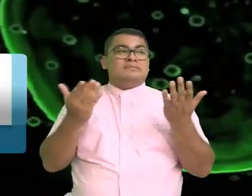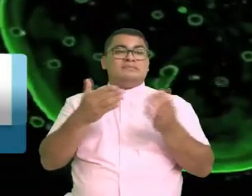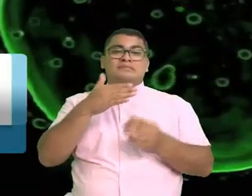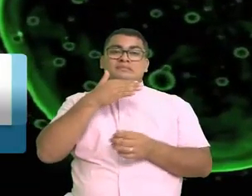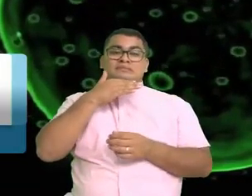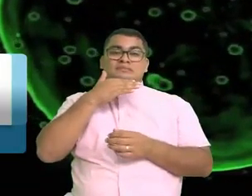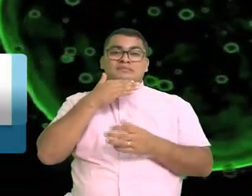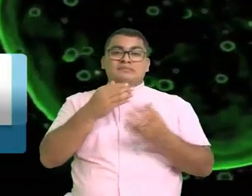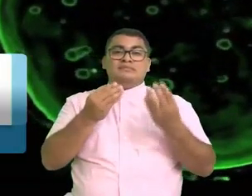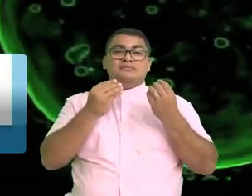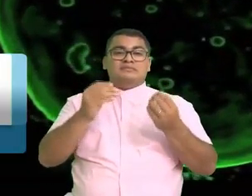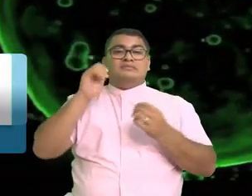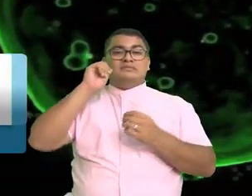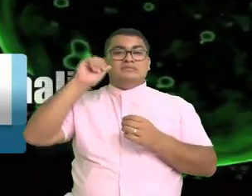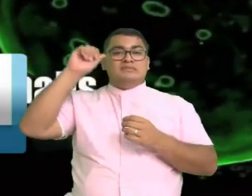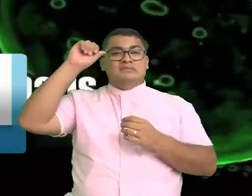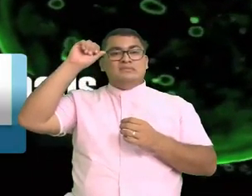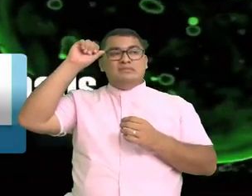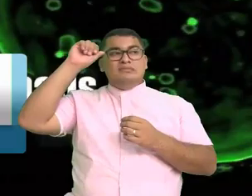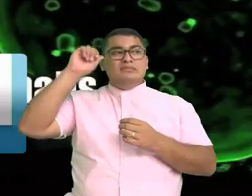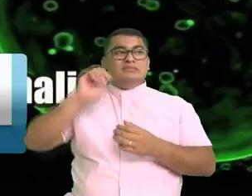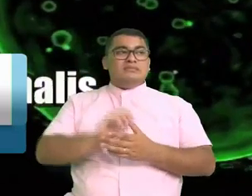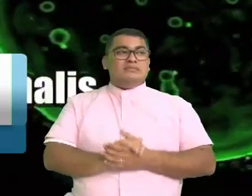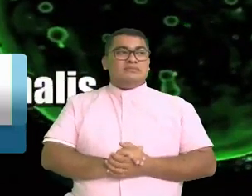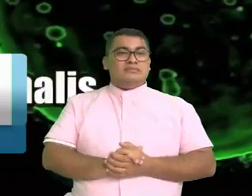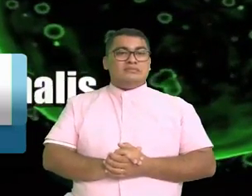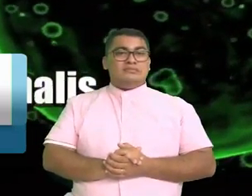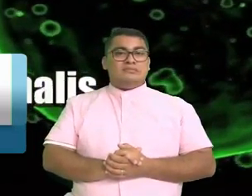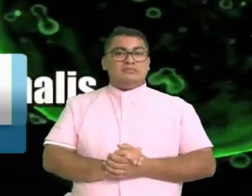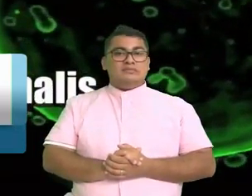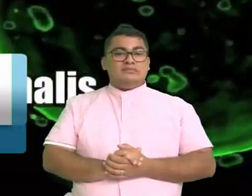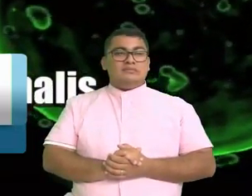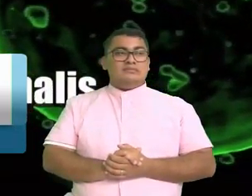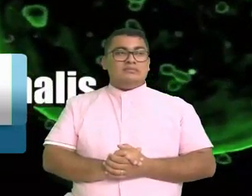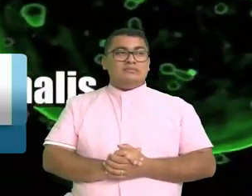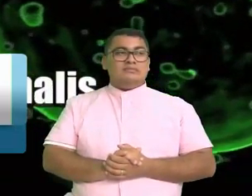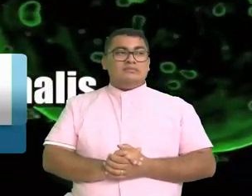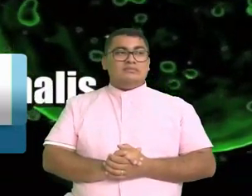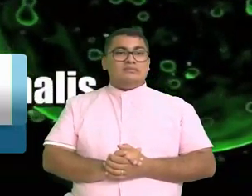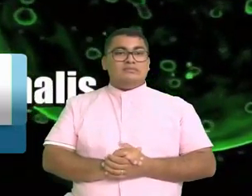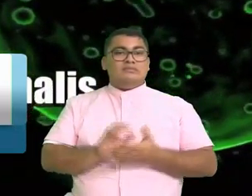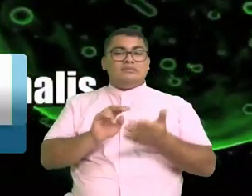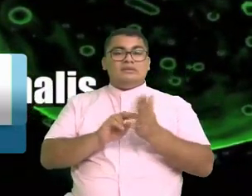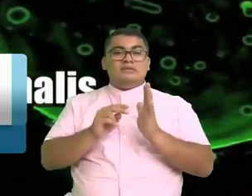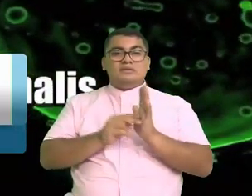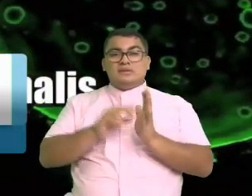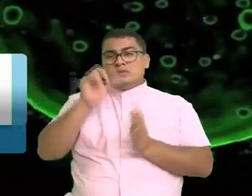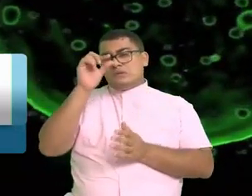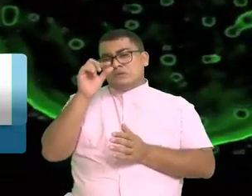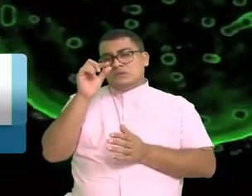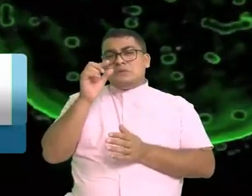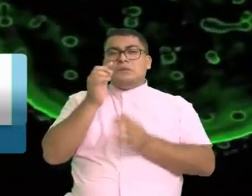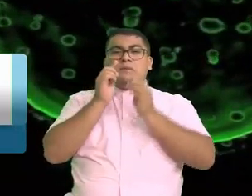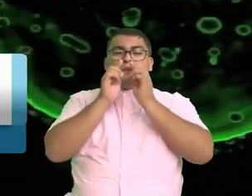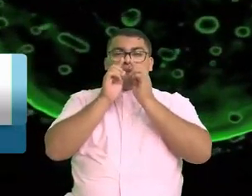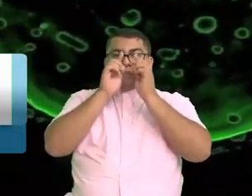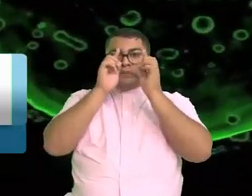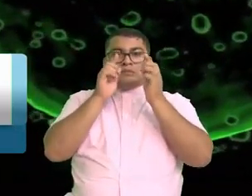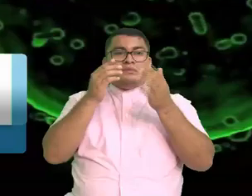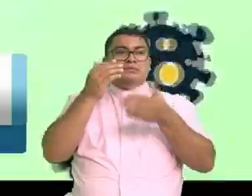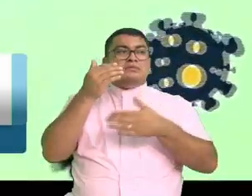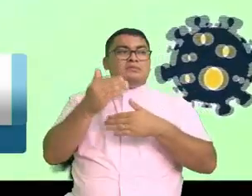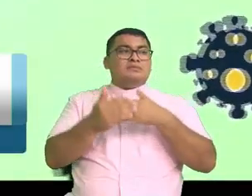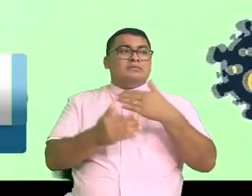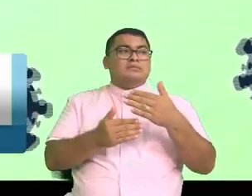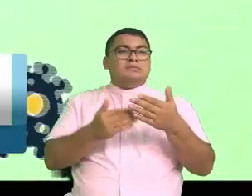Es muy difícil porque son orificios que miden milímetros, ¿ve? Que con un proceso